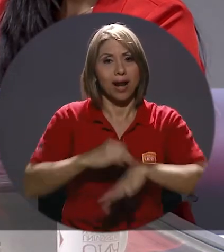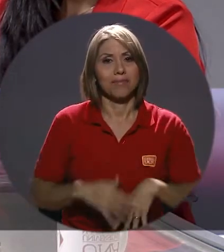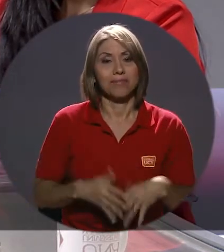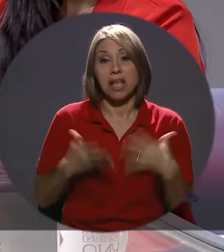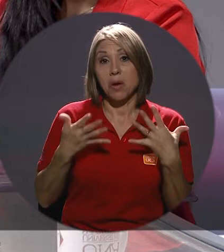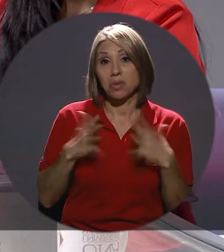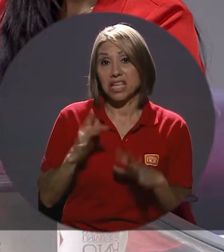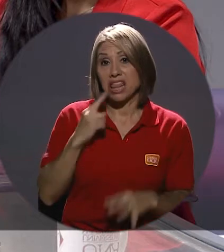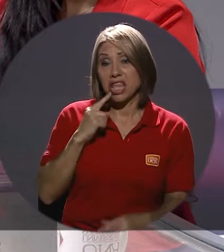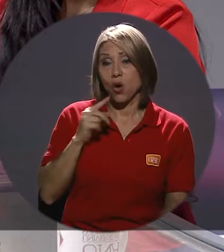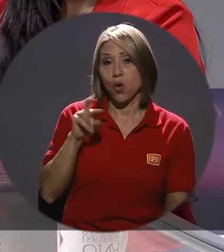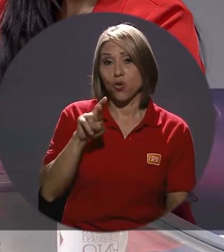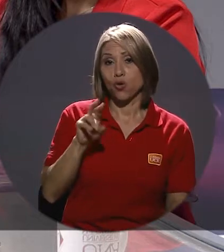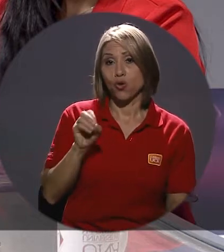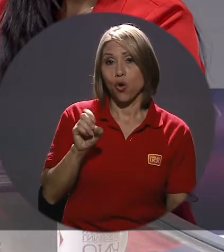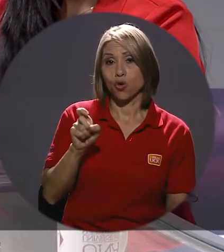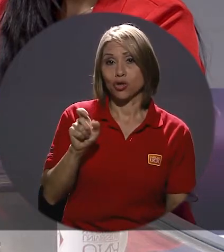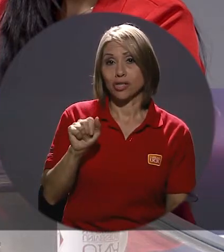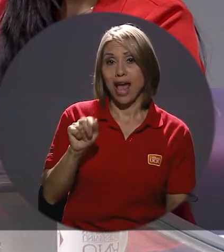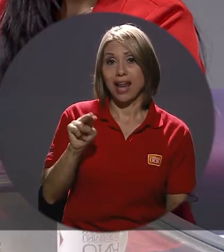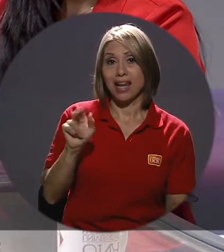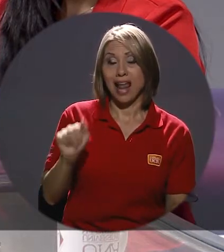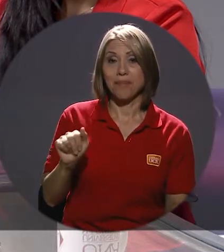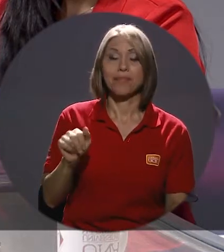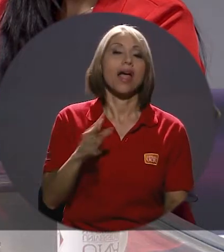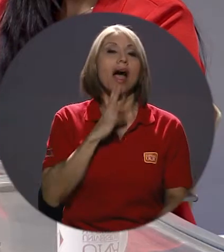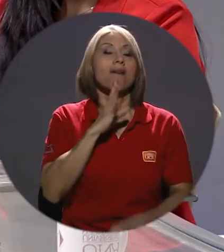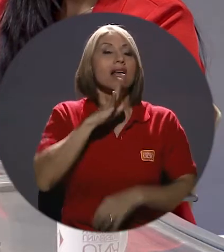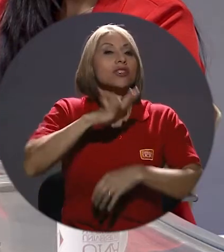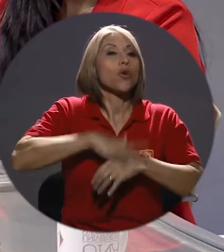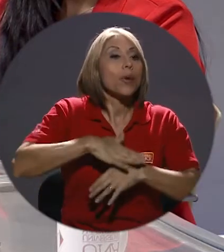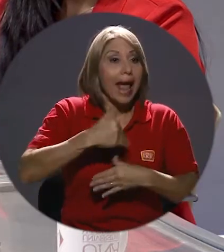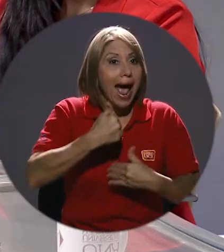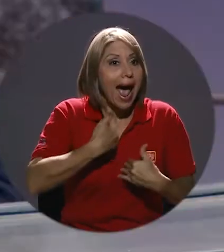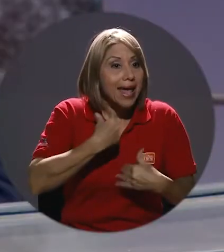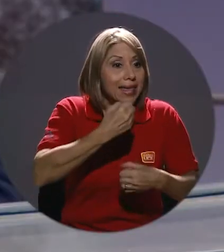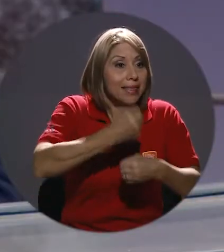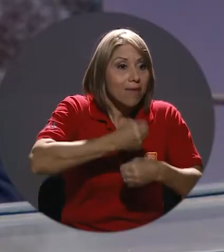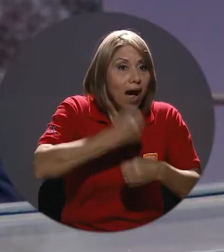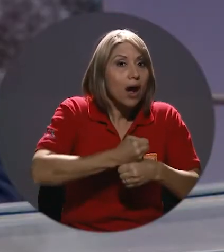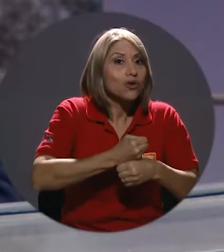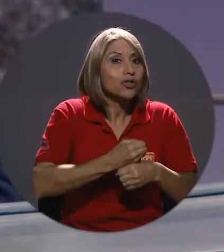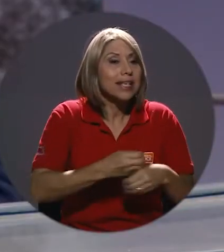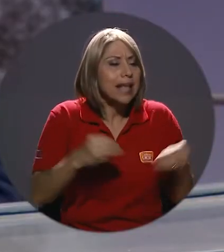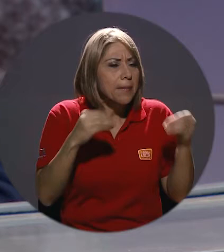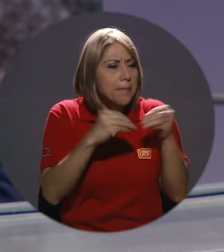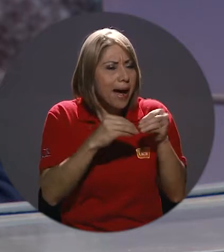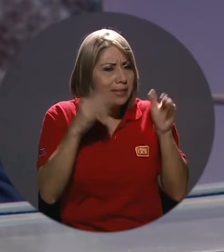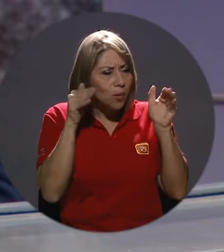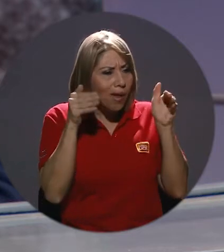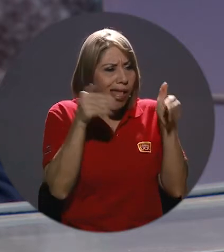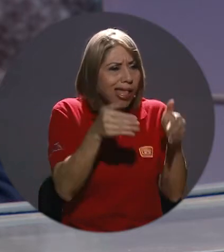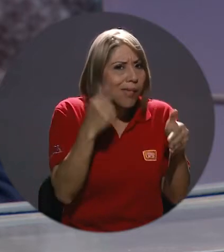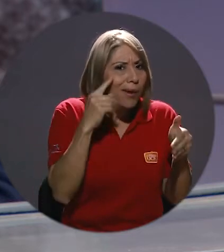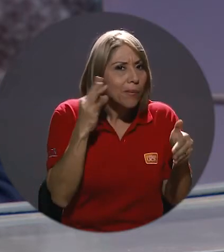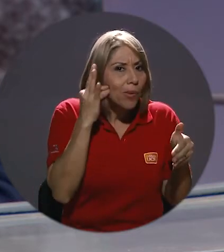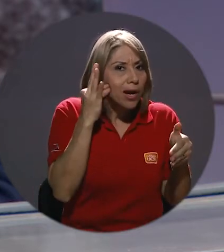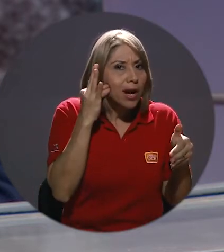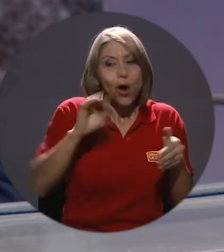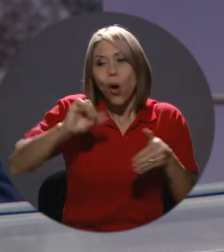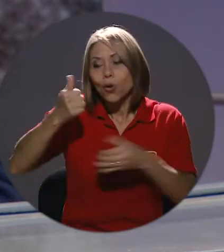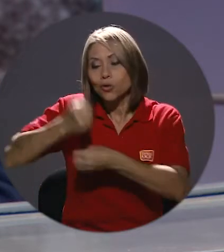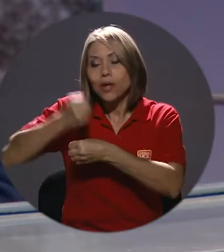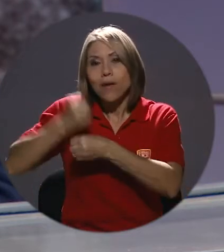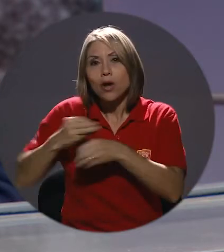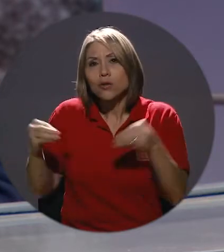Roxana mencionaba las ocupaciones feminizadas y otras masculinizadas. Esas son barreras estructurales también